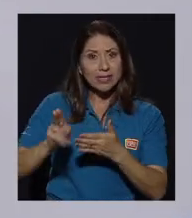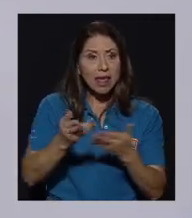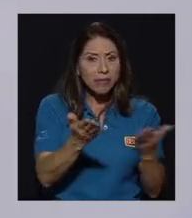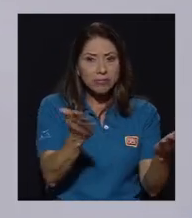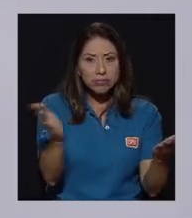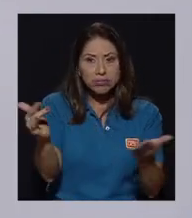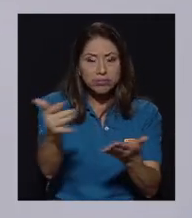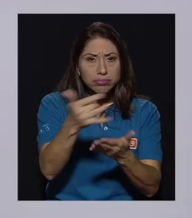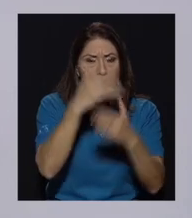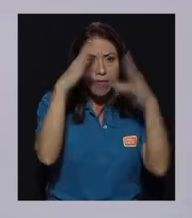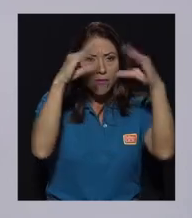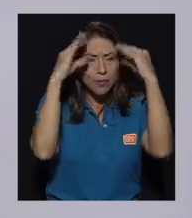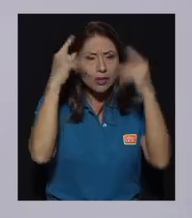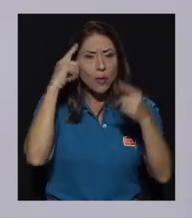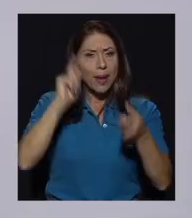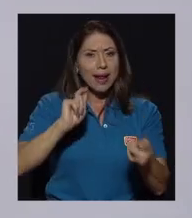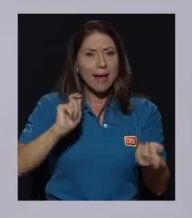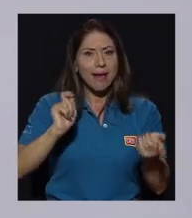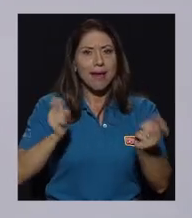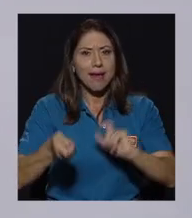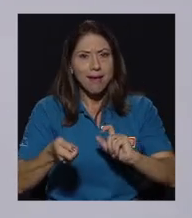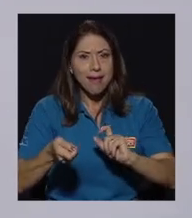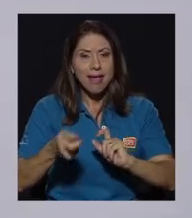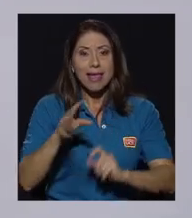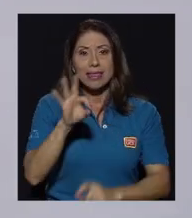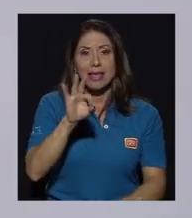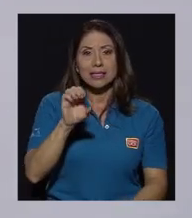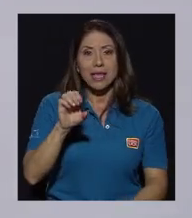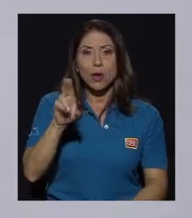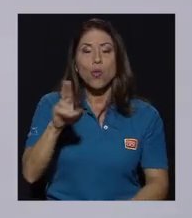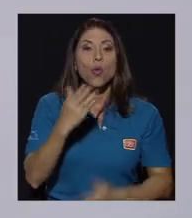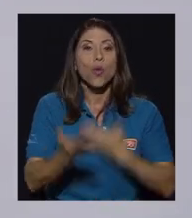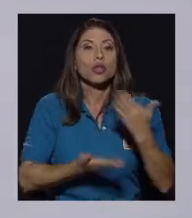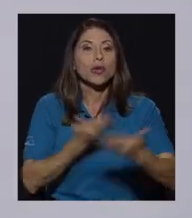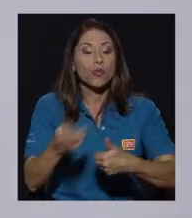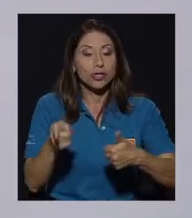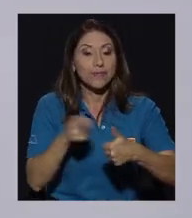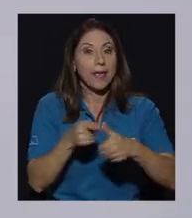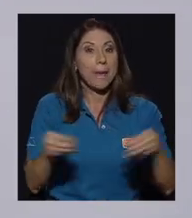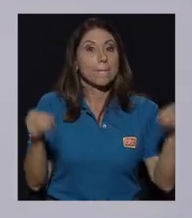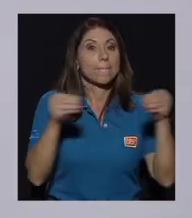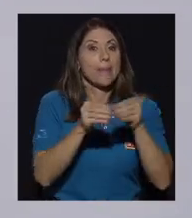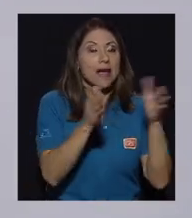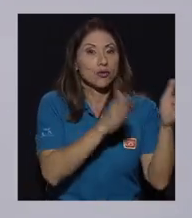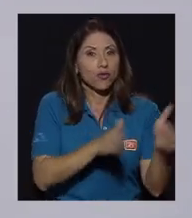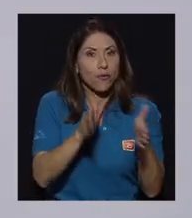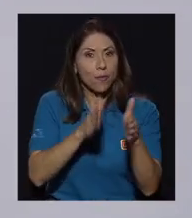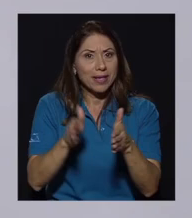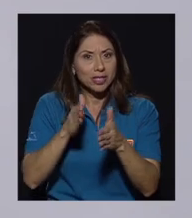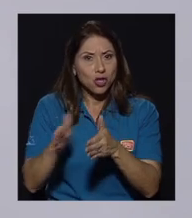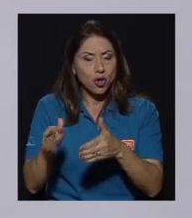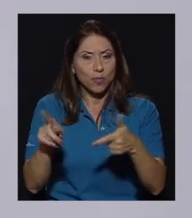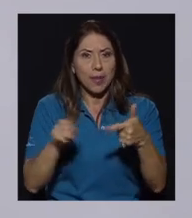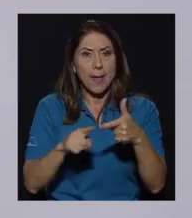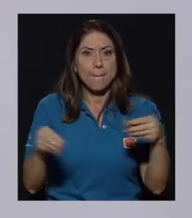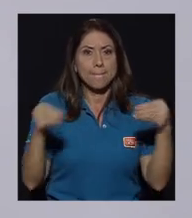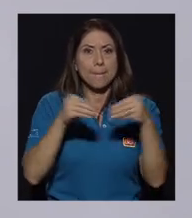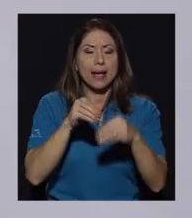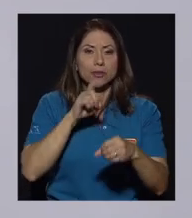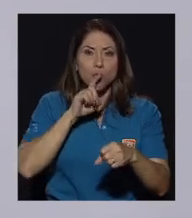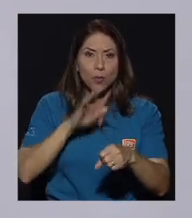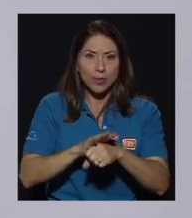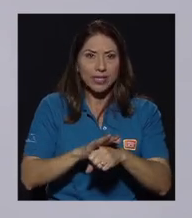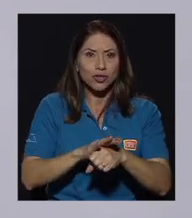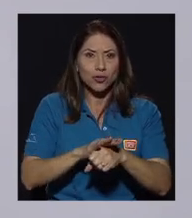se nutre de esta información para la transformación entonces por eso creo que el ts contribuye a una mayor formación repito a un mayor